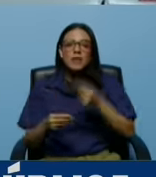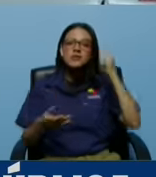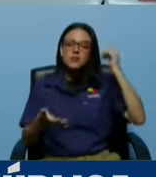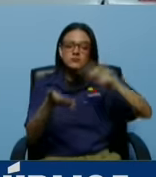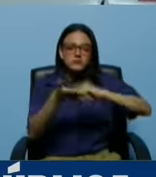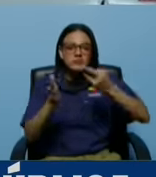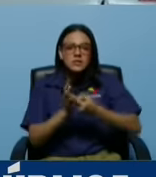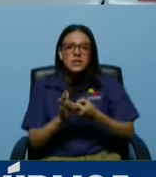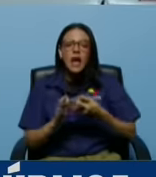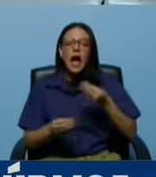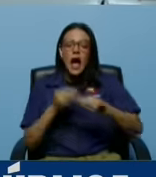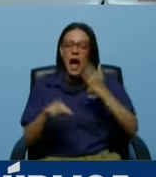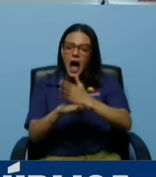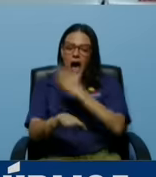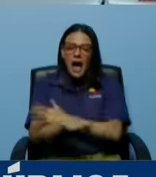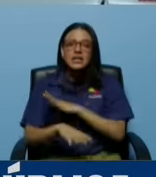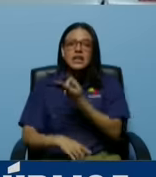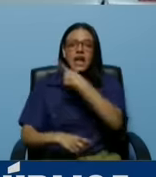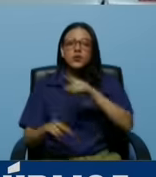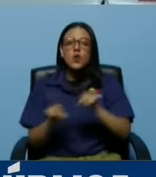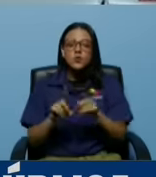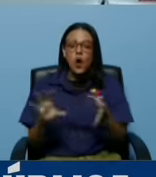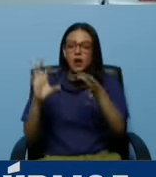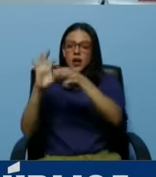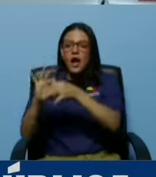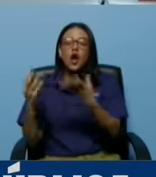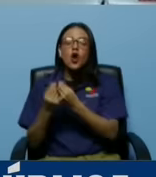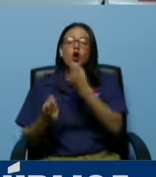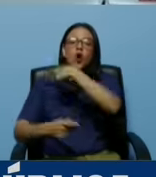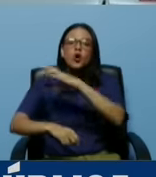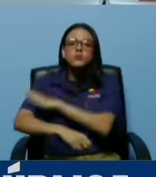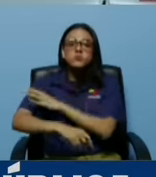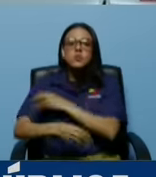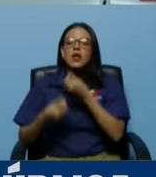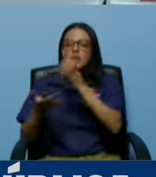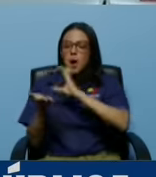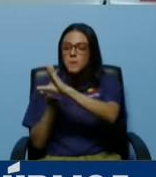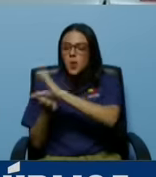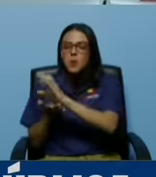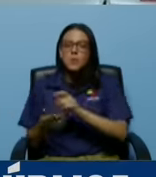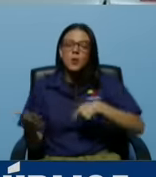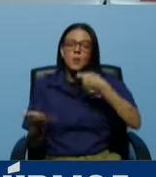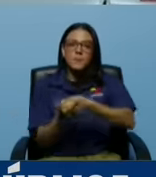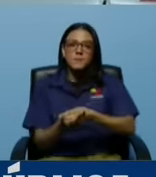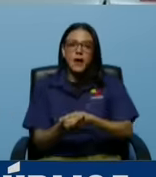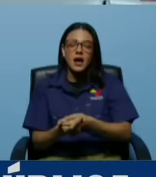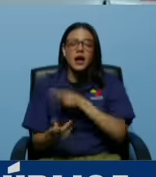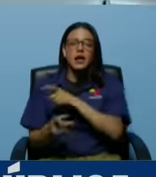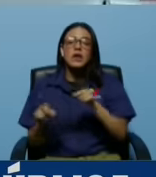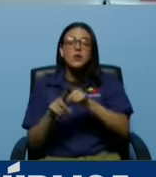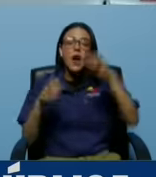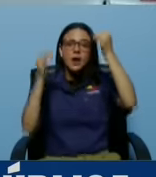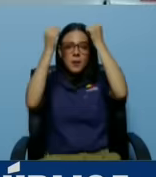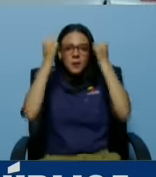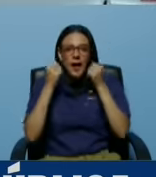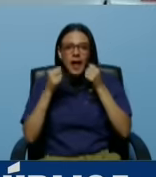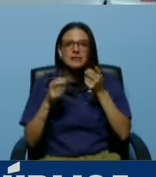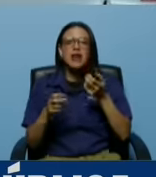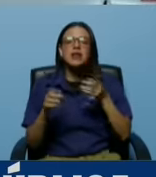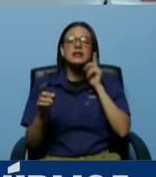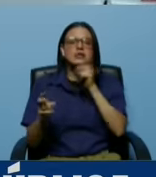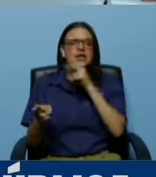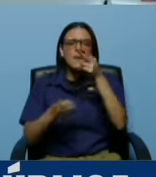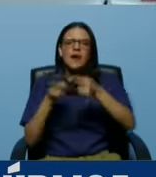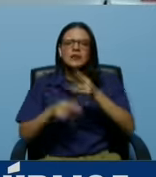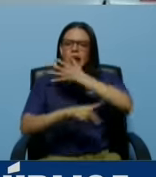organizada que se vincularon a esta extrema derecha neonazi, como la banda del Yuleisi, el Tren del Llano,